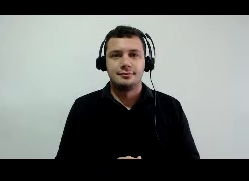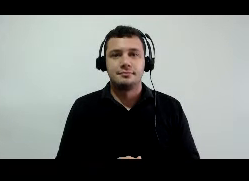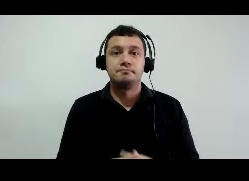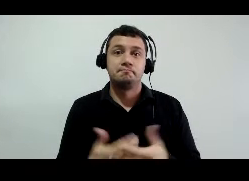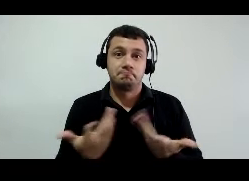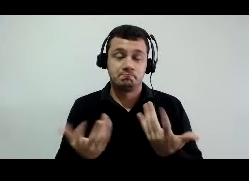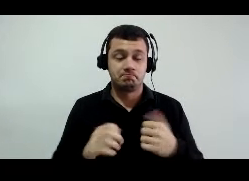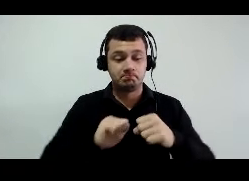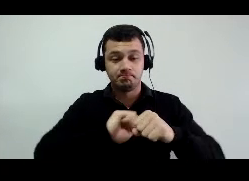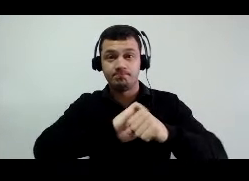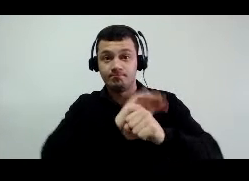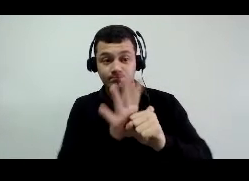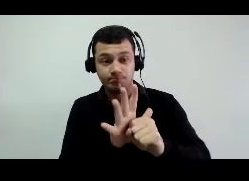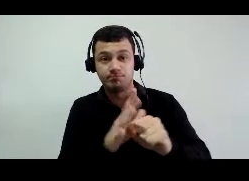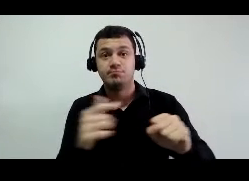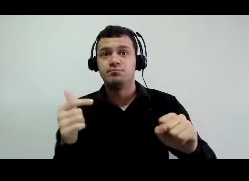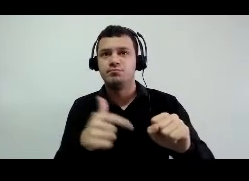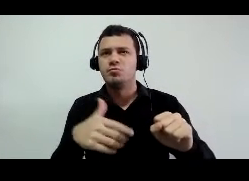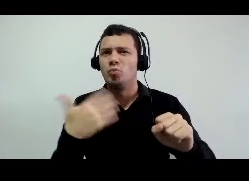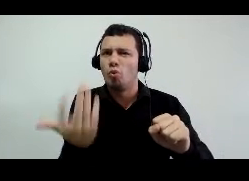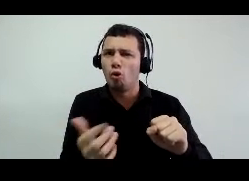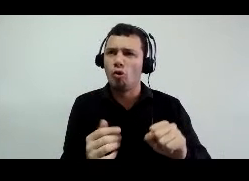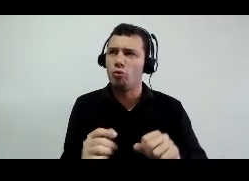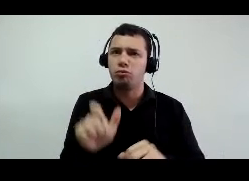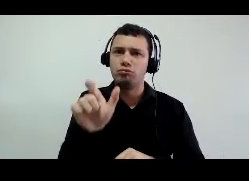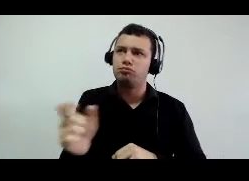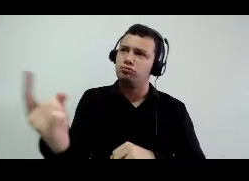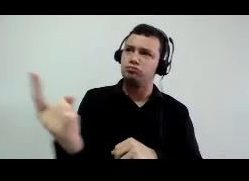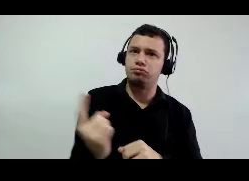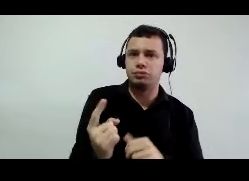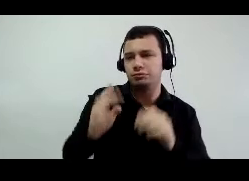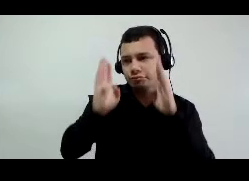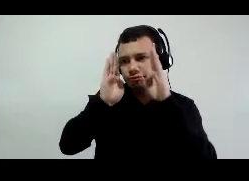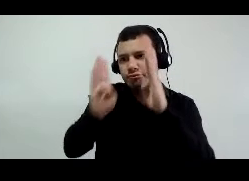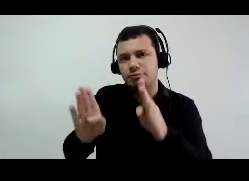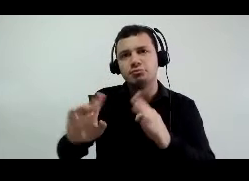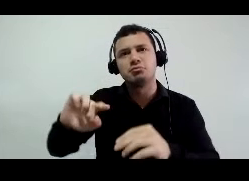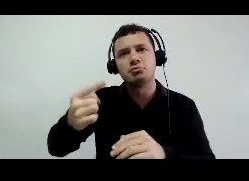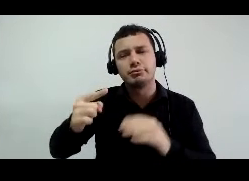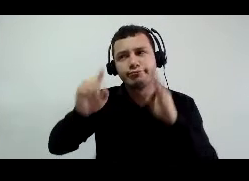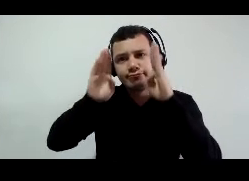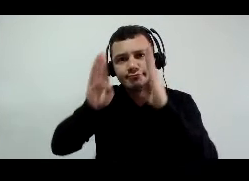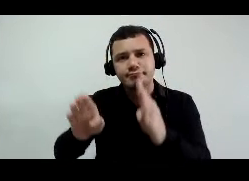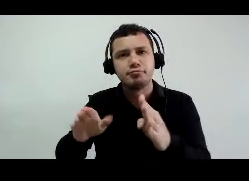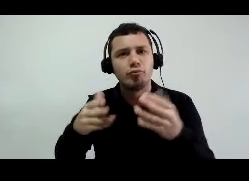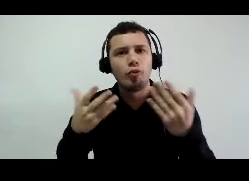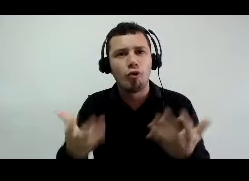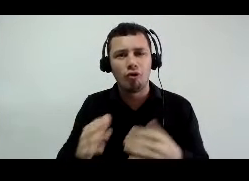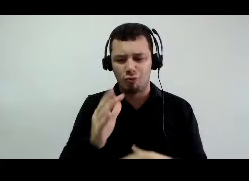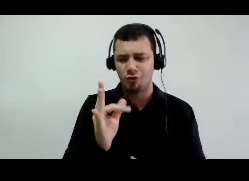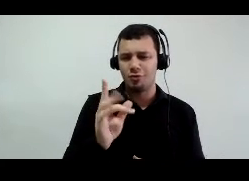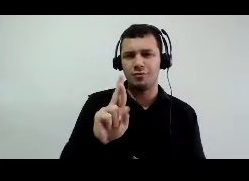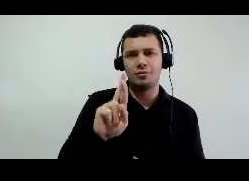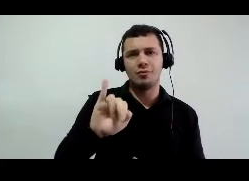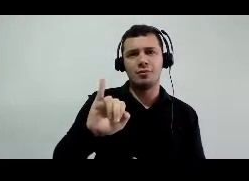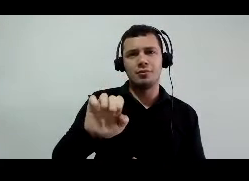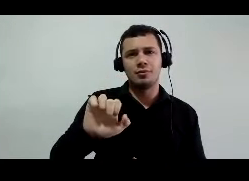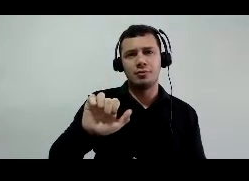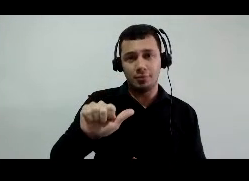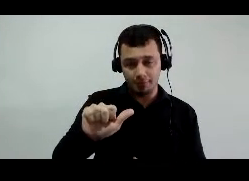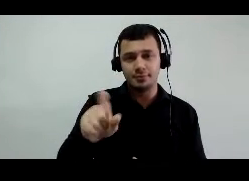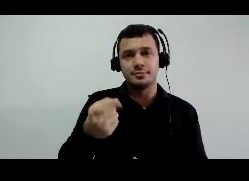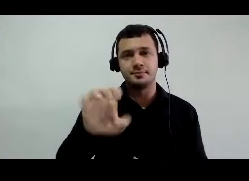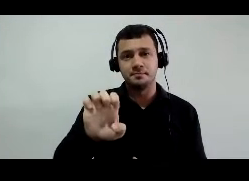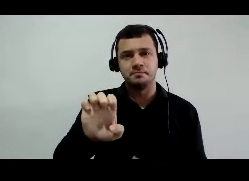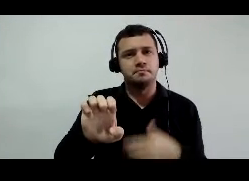COVID-19, ¿cómo debe ser el triaje? Que es importante en esto, lo que les decía, si se llegó el paciente al servicio de